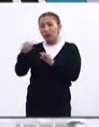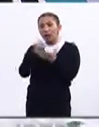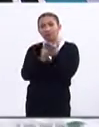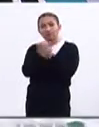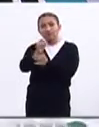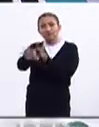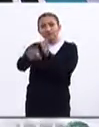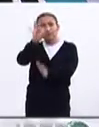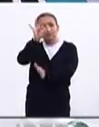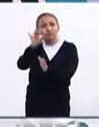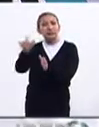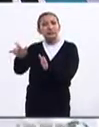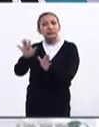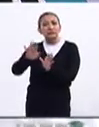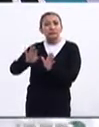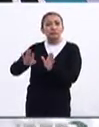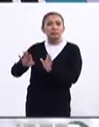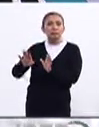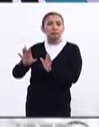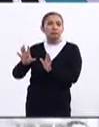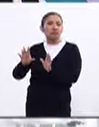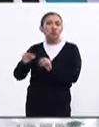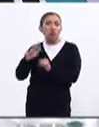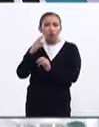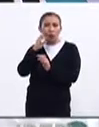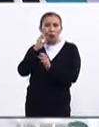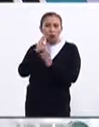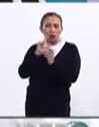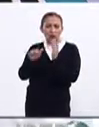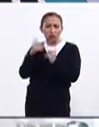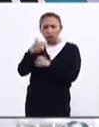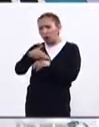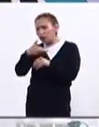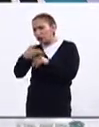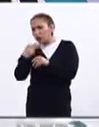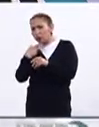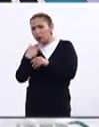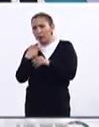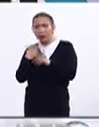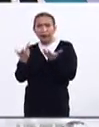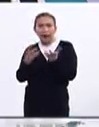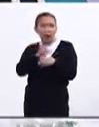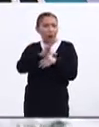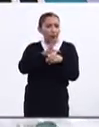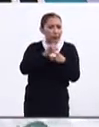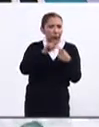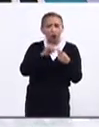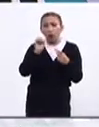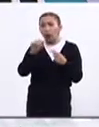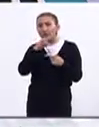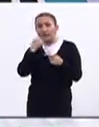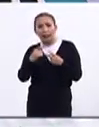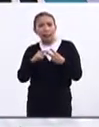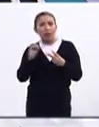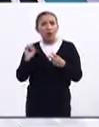democracia ya ha alejado, por lo menos no leí en los procesos políticos, por ejemplo, de Colombia o de Chile o de